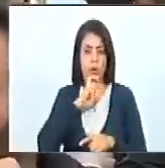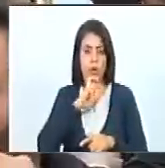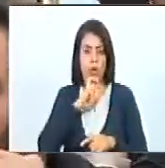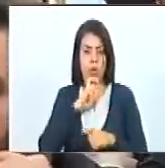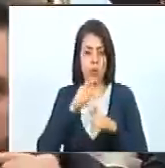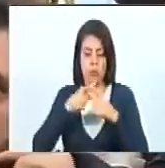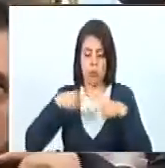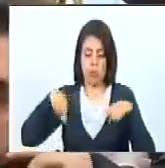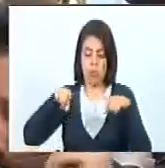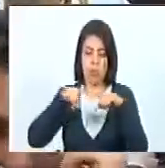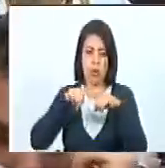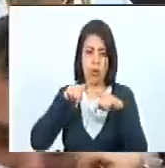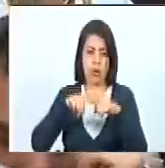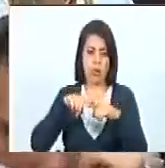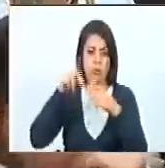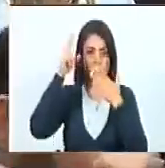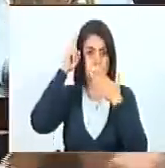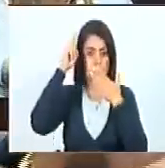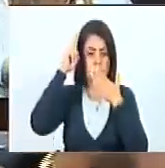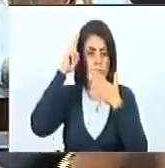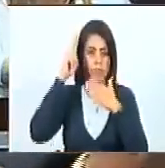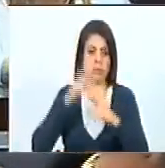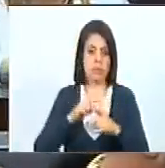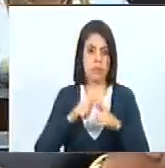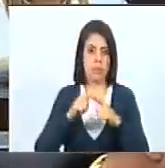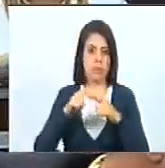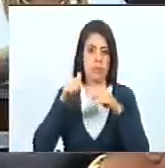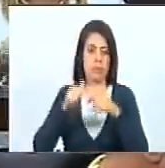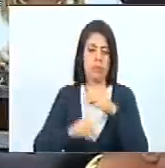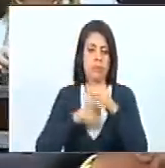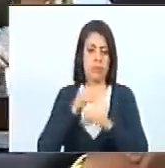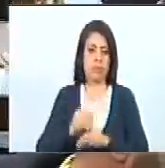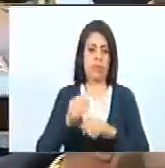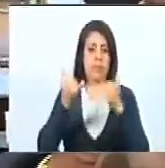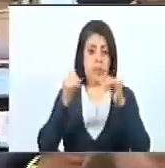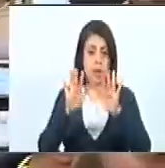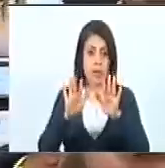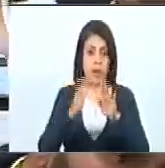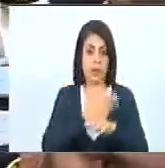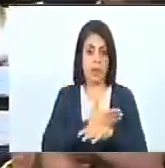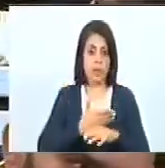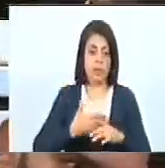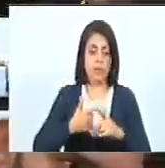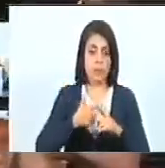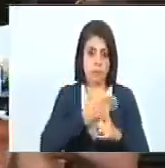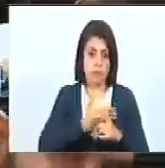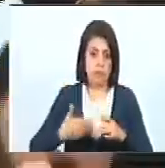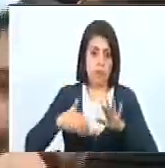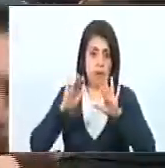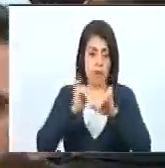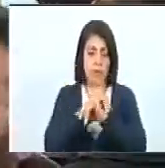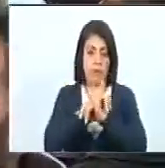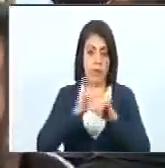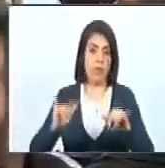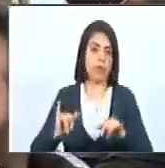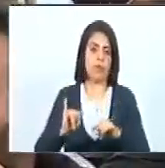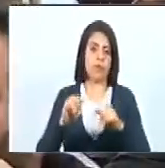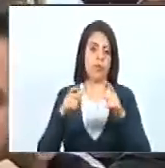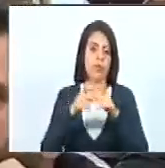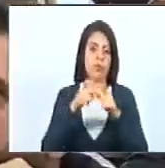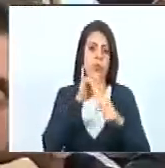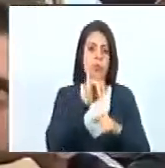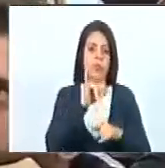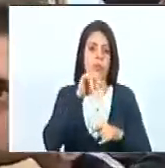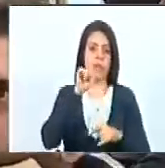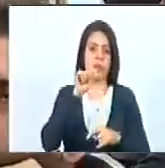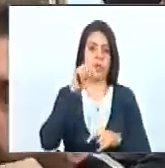una población de Yanomamis, es una población... Un minuto, diputado. Sí, ya termino, presidente. Es una población de Yanomami,